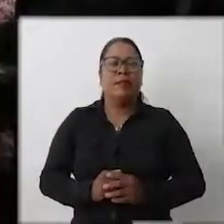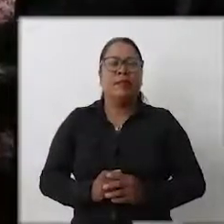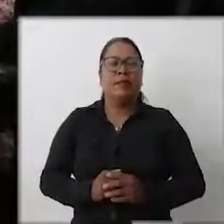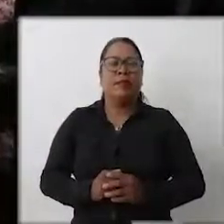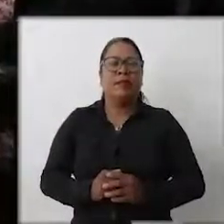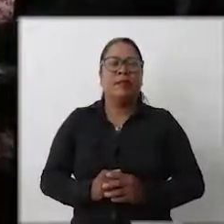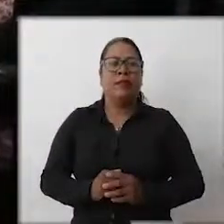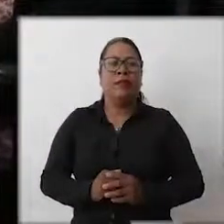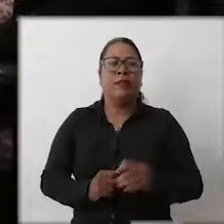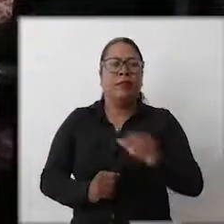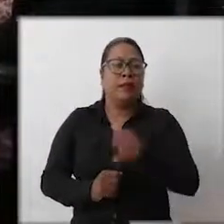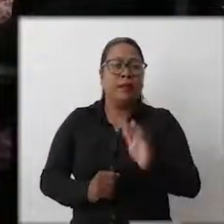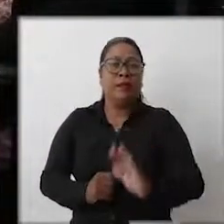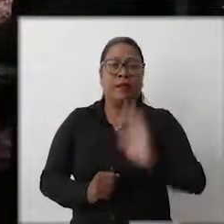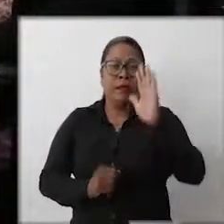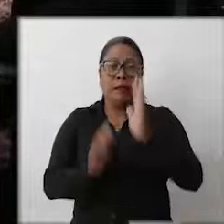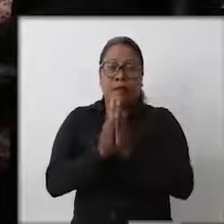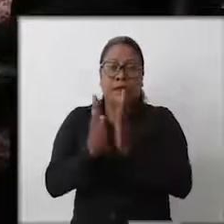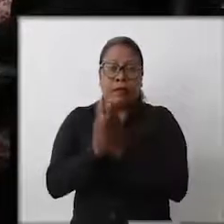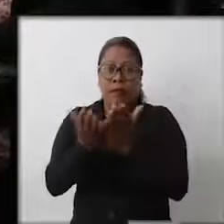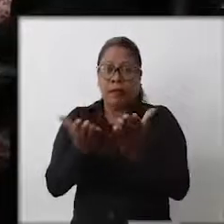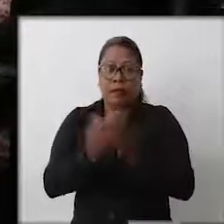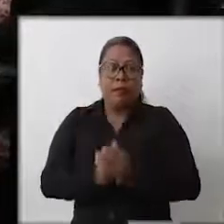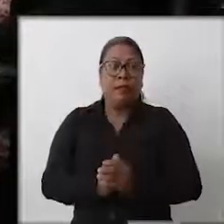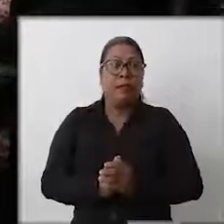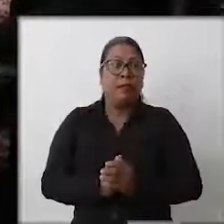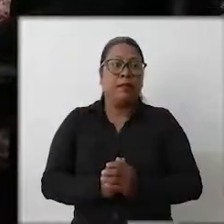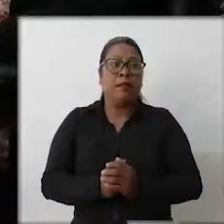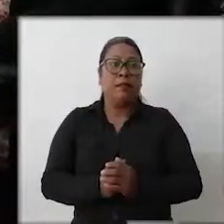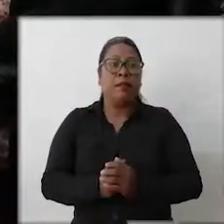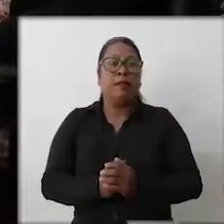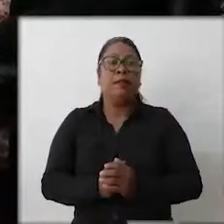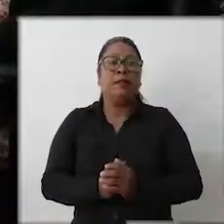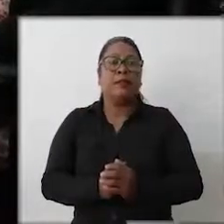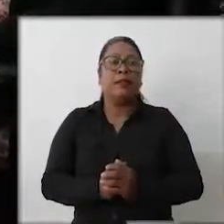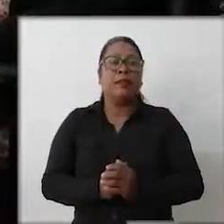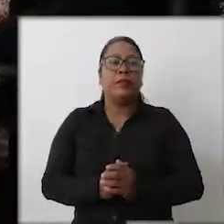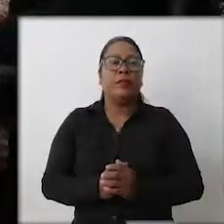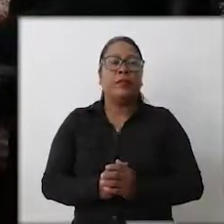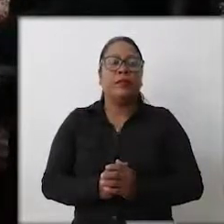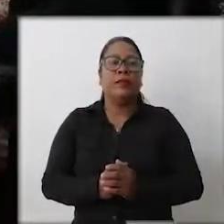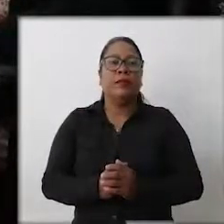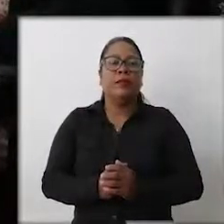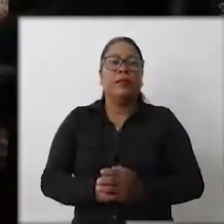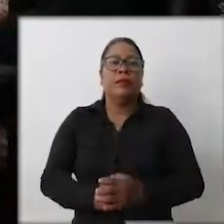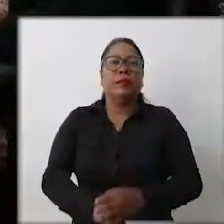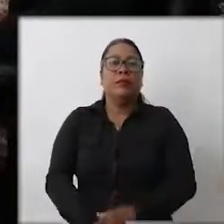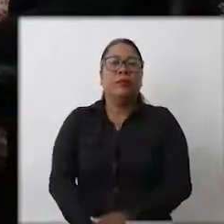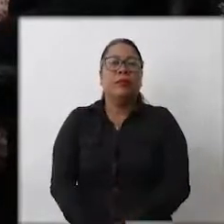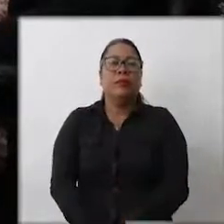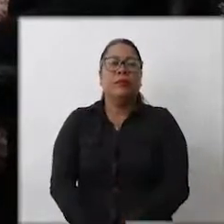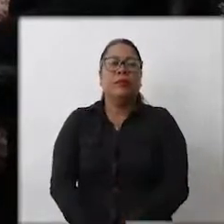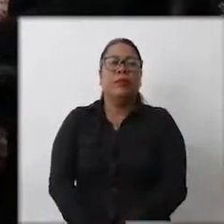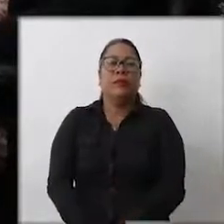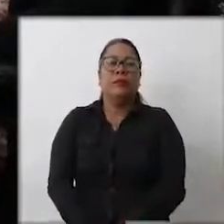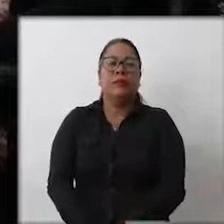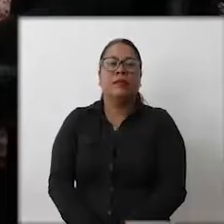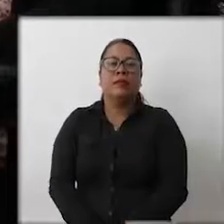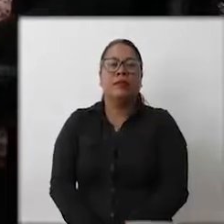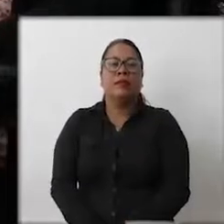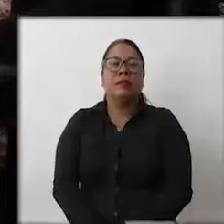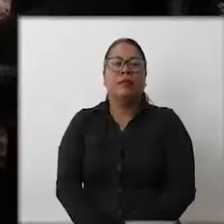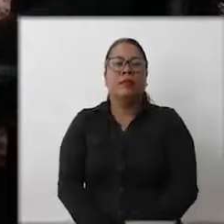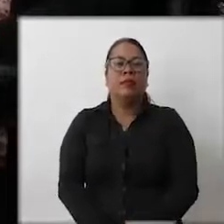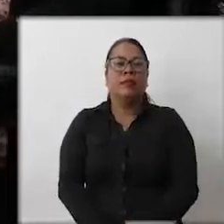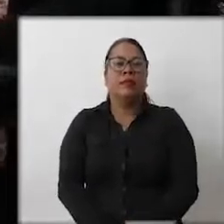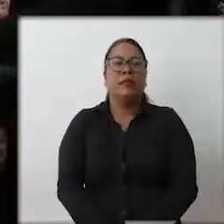reconocimiento de mujer oaxaqueña, que lo llamamos este año Margarita Maza Parada, para que puedan traer sus propuestas, que